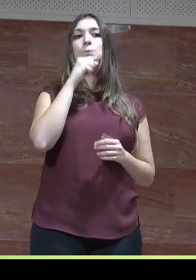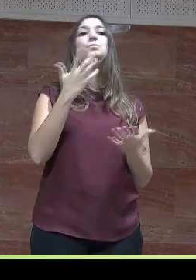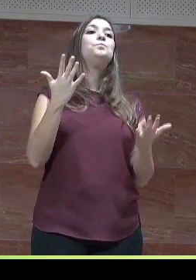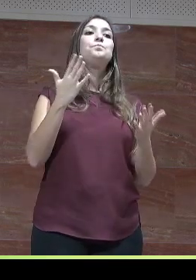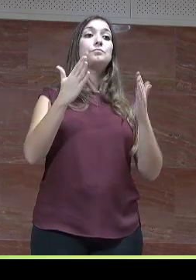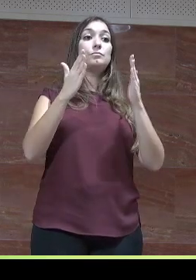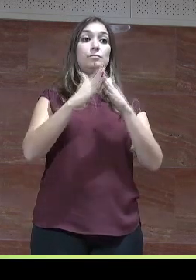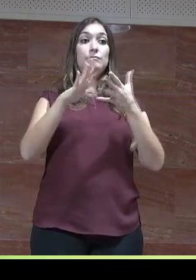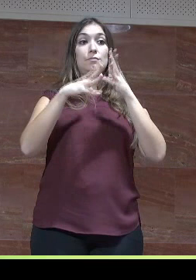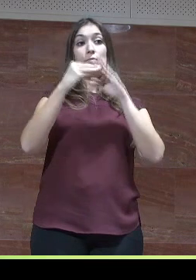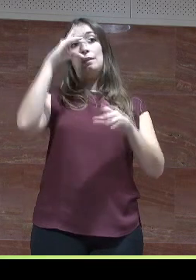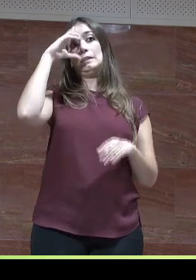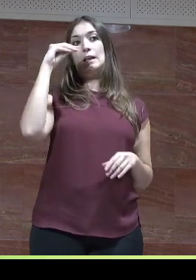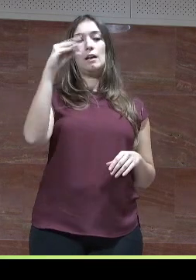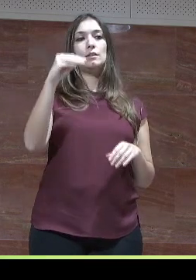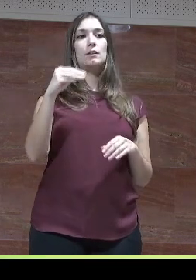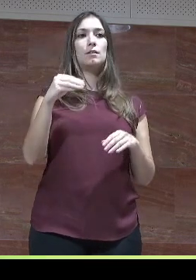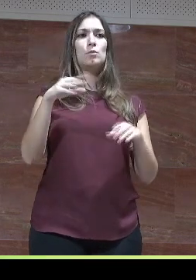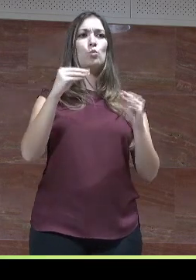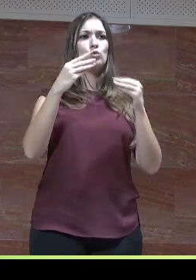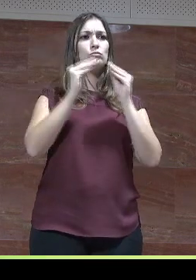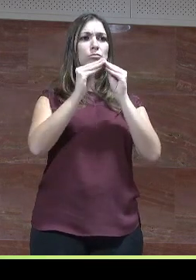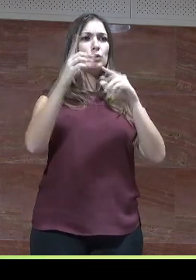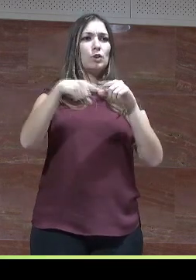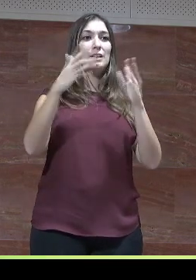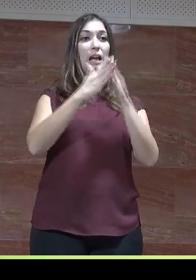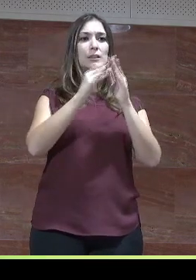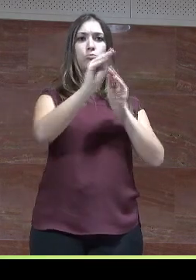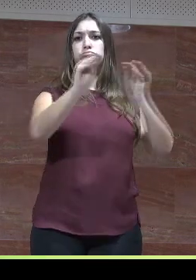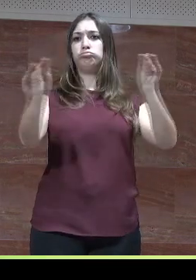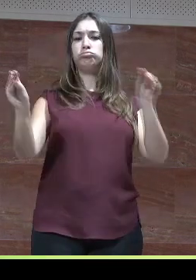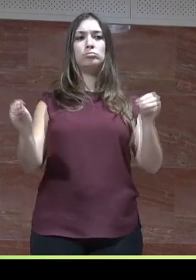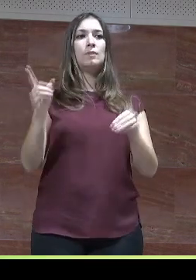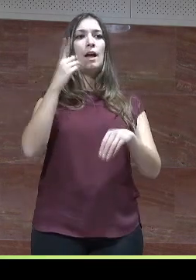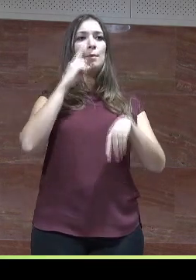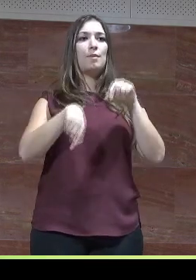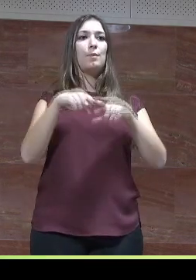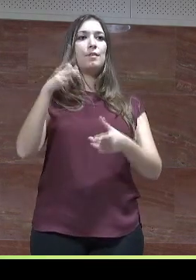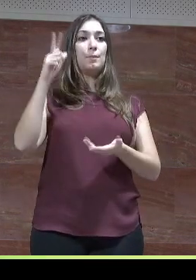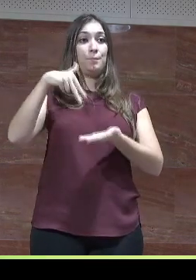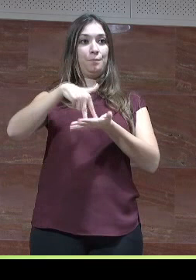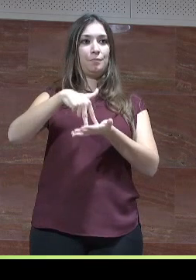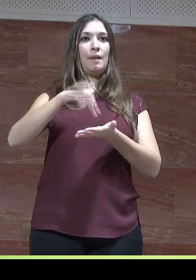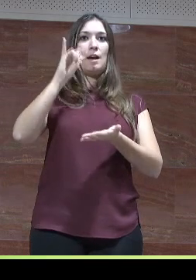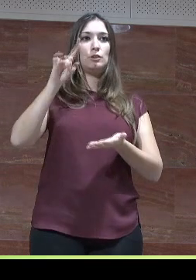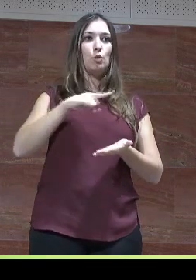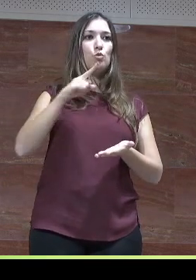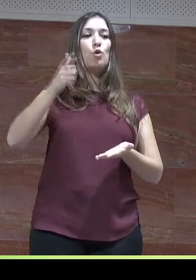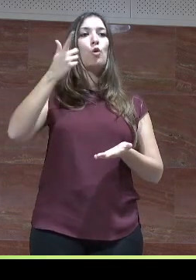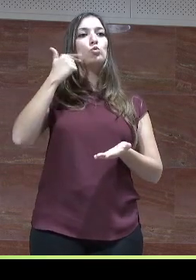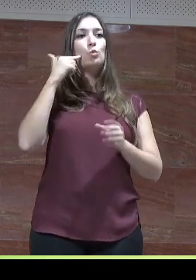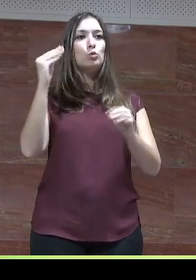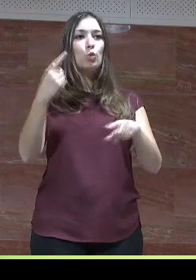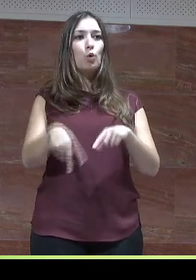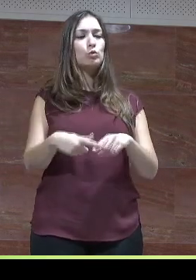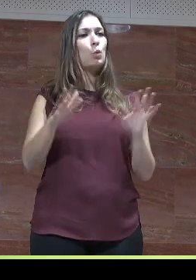planteamiento domótico con muchos artilugios dentro de la casa para medir la presencia y los hábitos de las personas, Era